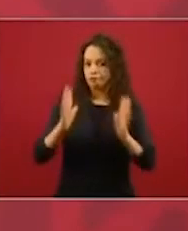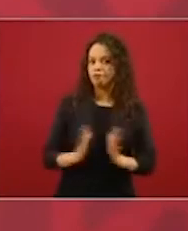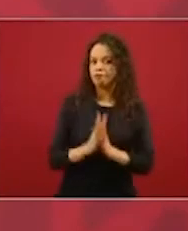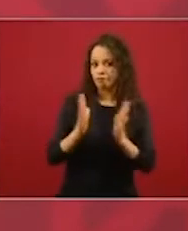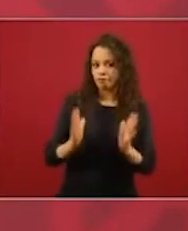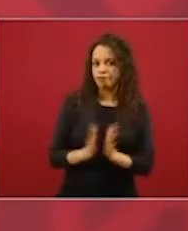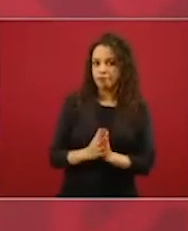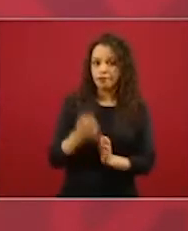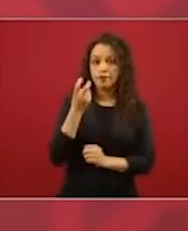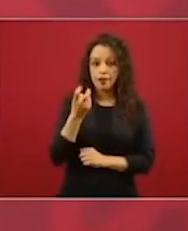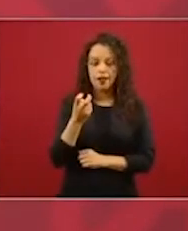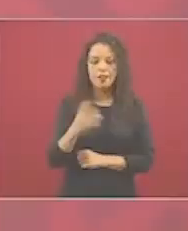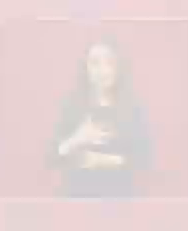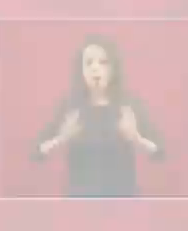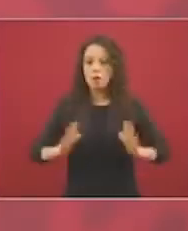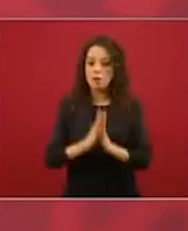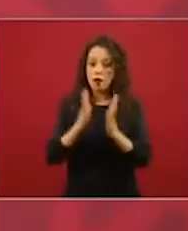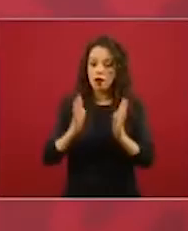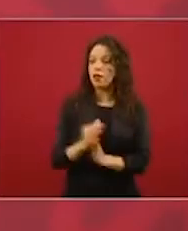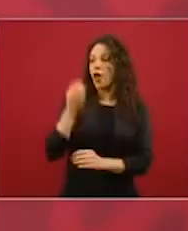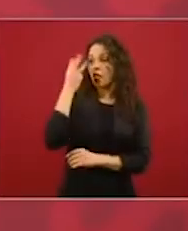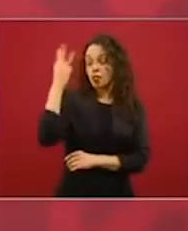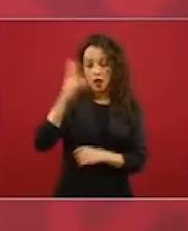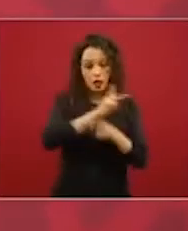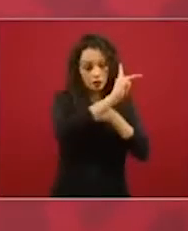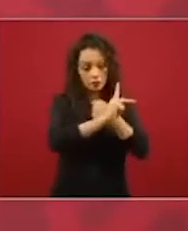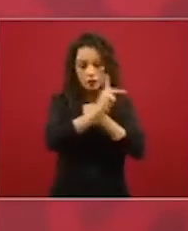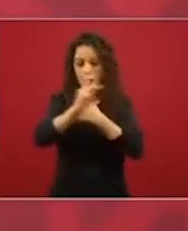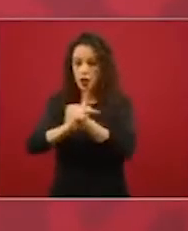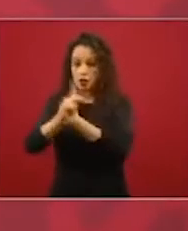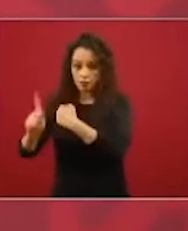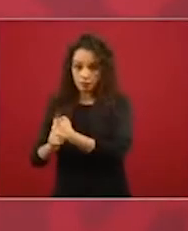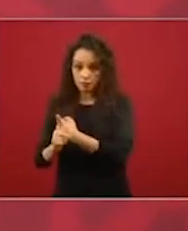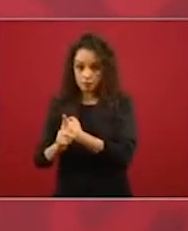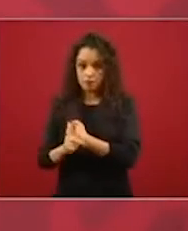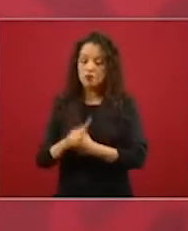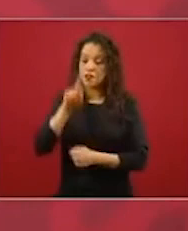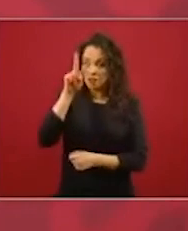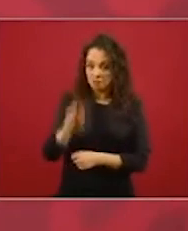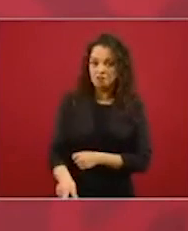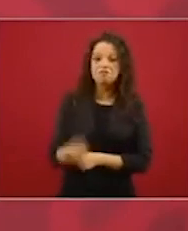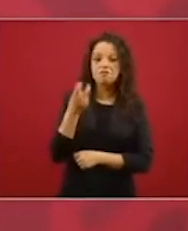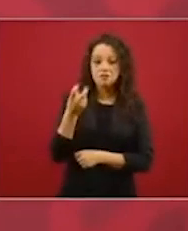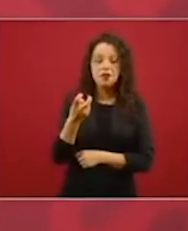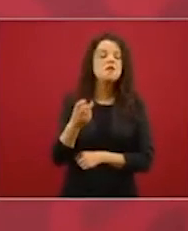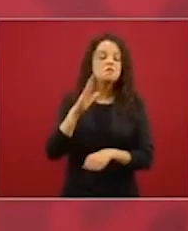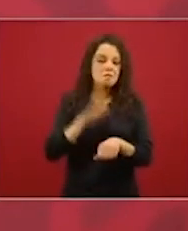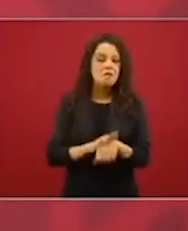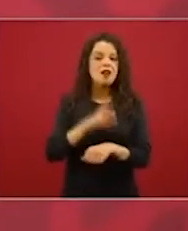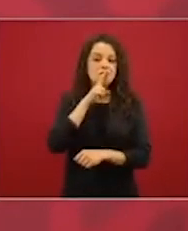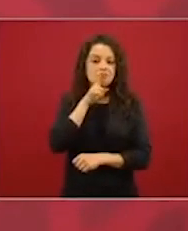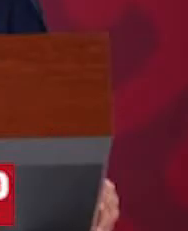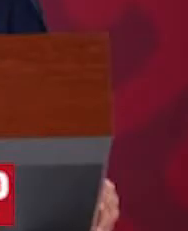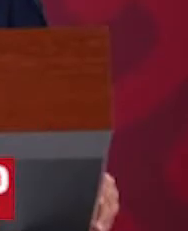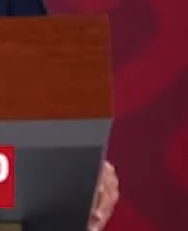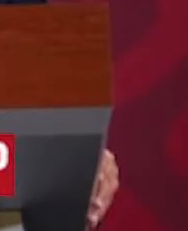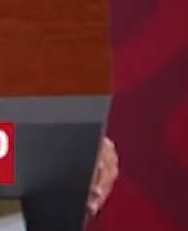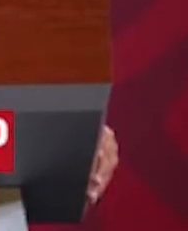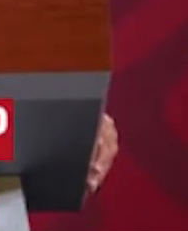mucha certidumbre. Entonces, sí es un avance lo del